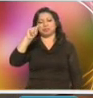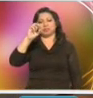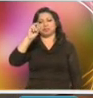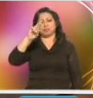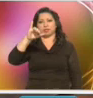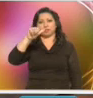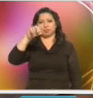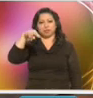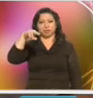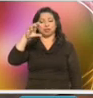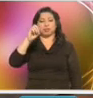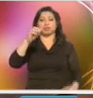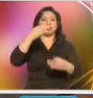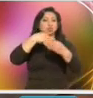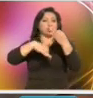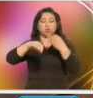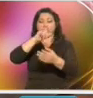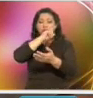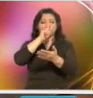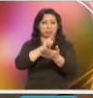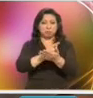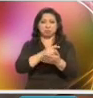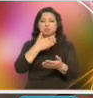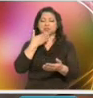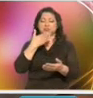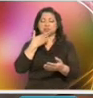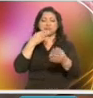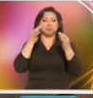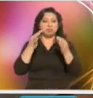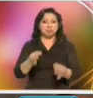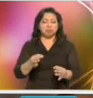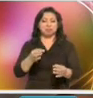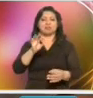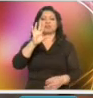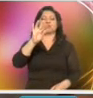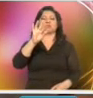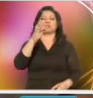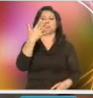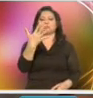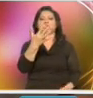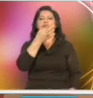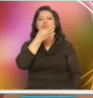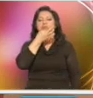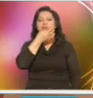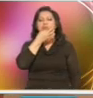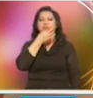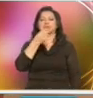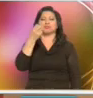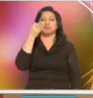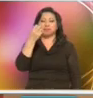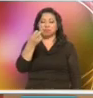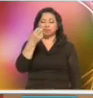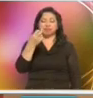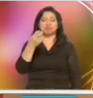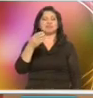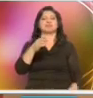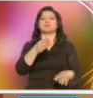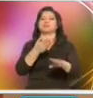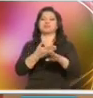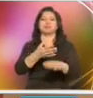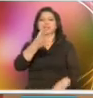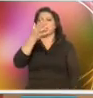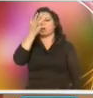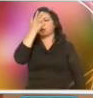legal en 45 minutos. Claro, digo, lo armaron muy bien. Entonces, es una de las grandes vergüenzas de nuestro país que se hayan prestado